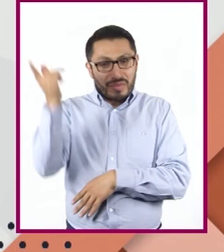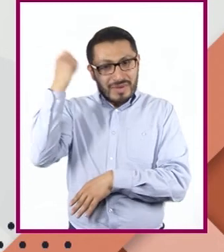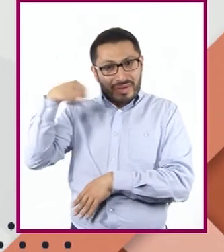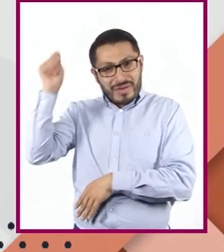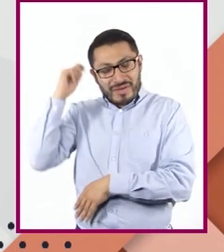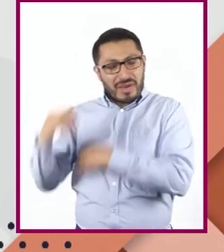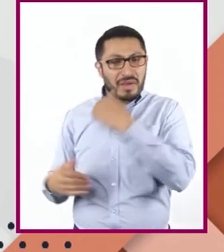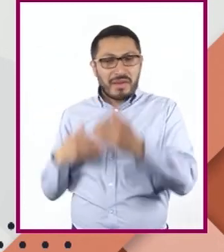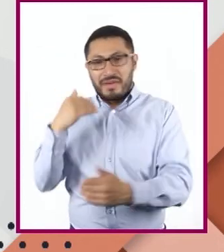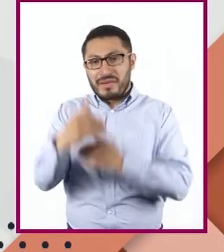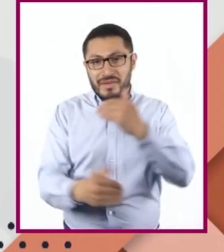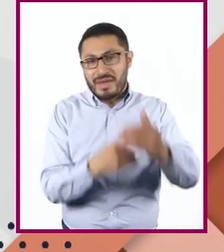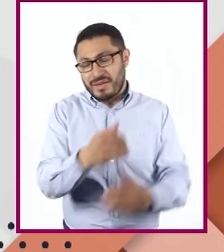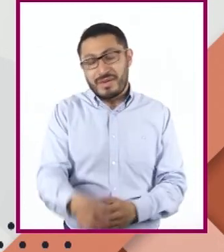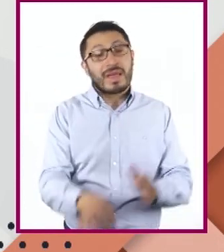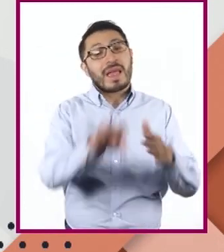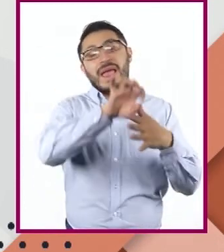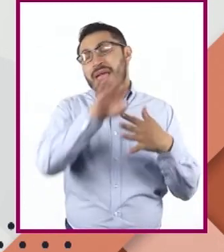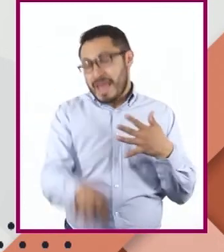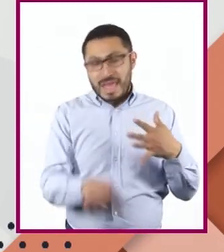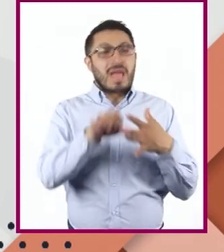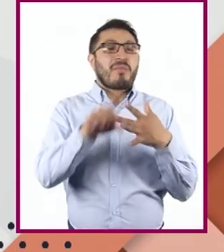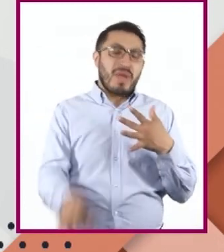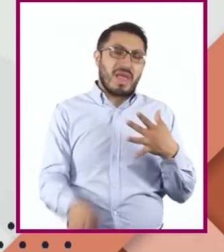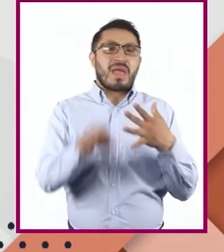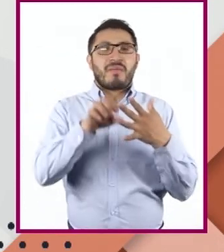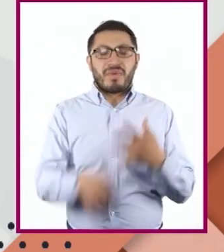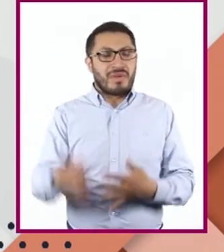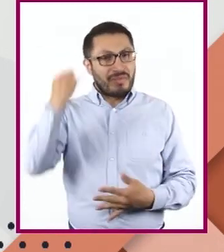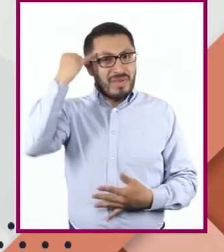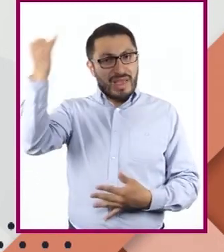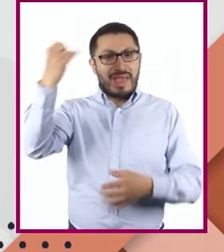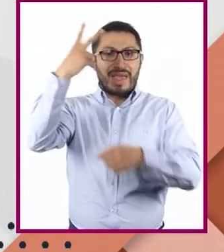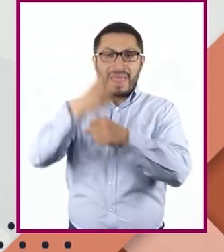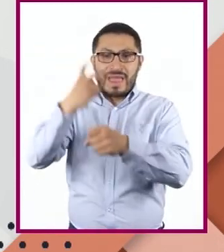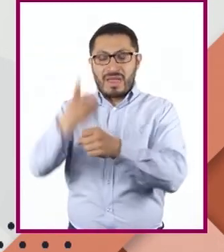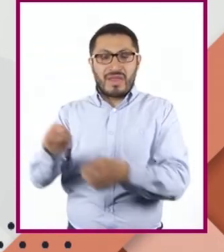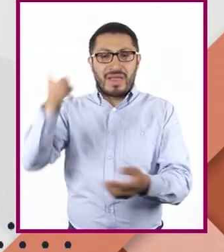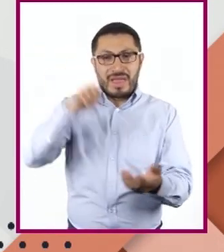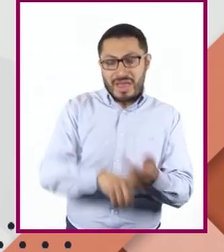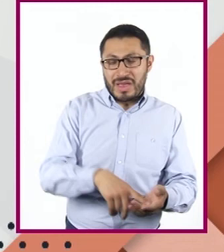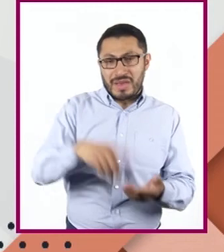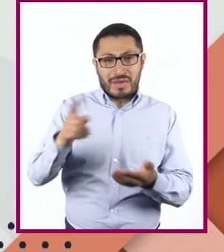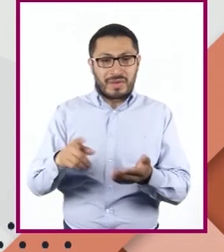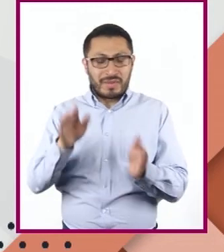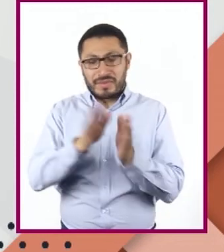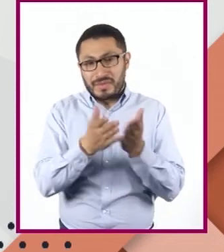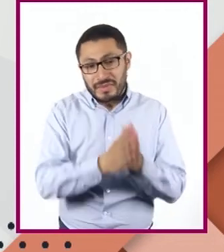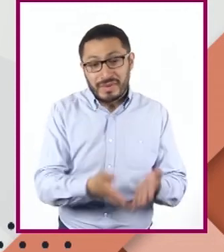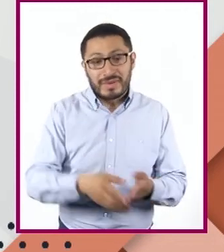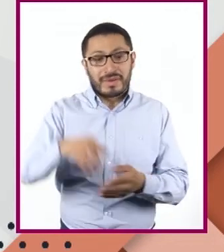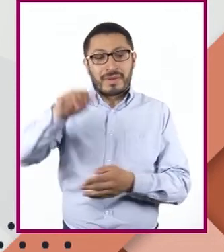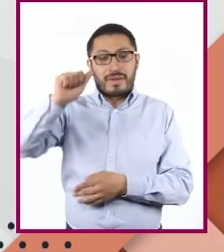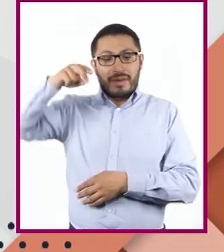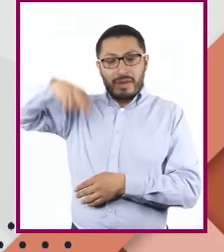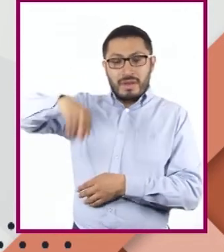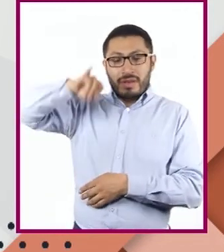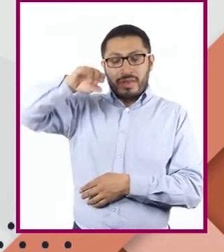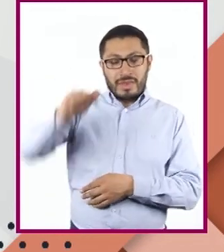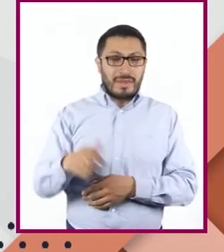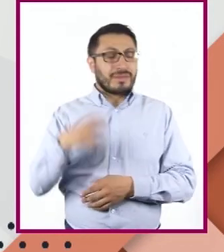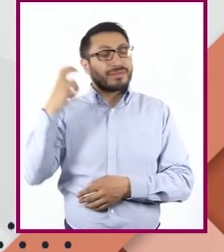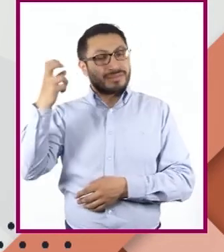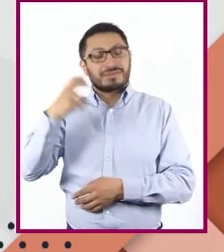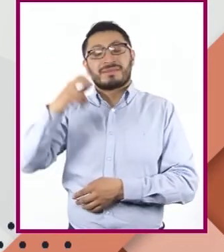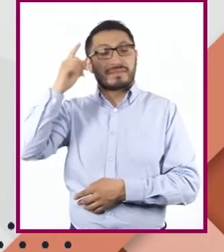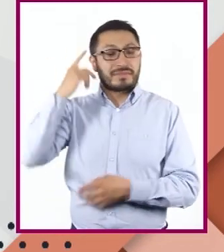evolución y ejemplifican las ideas secundarias que contiene el artículo de Anja Dominic.